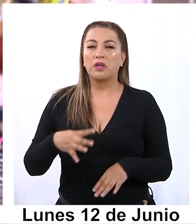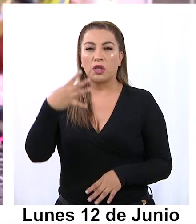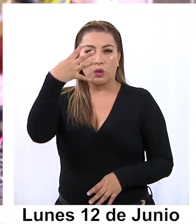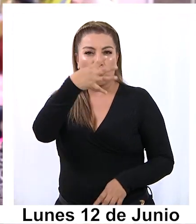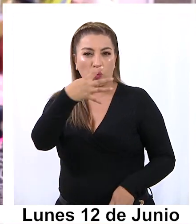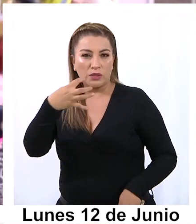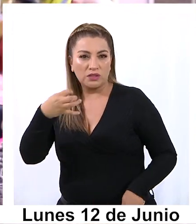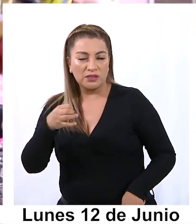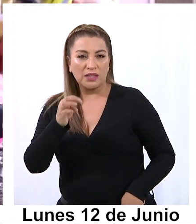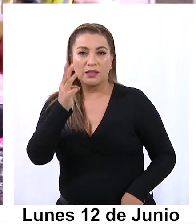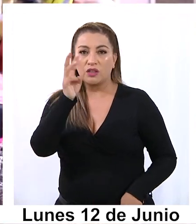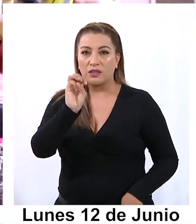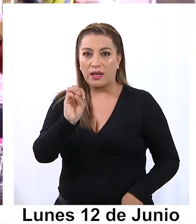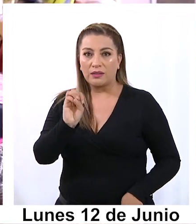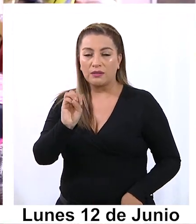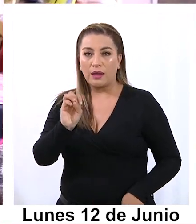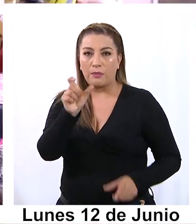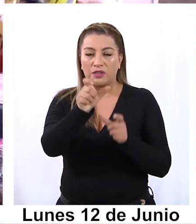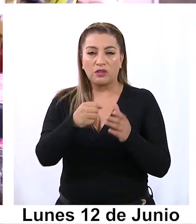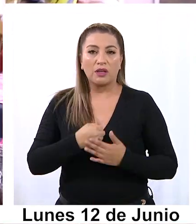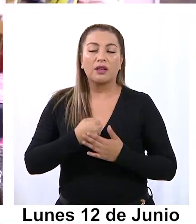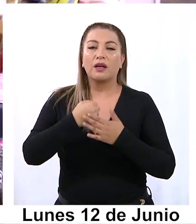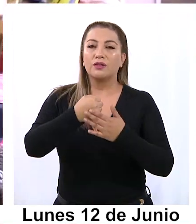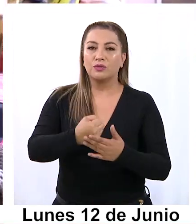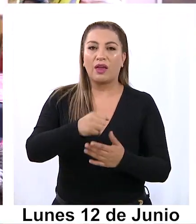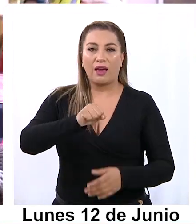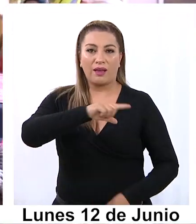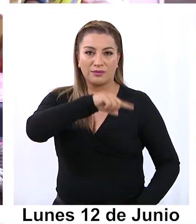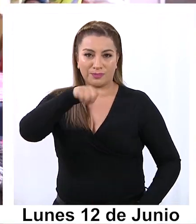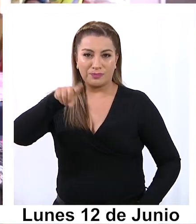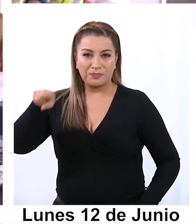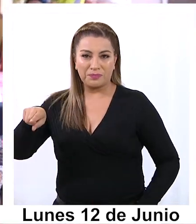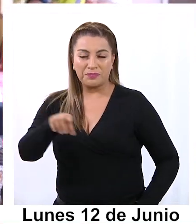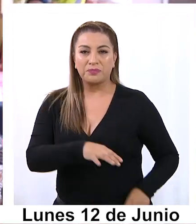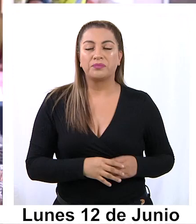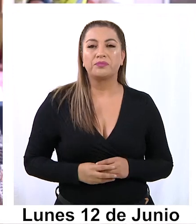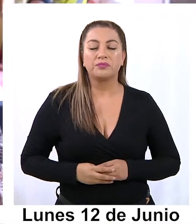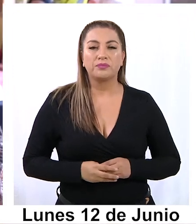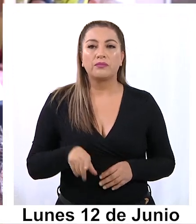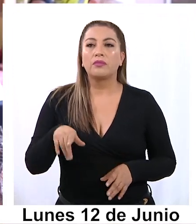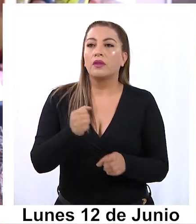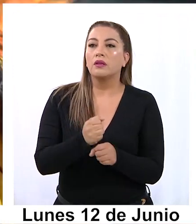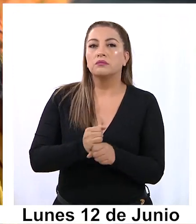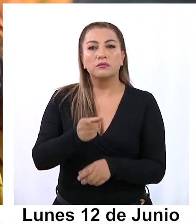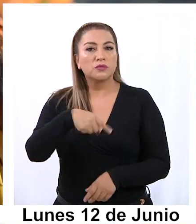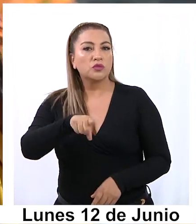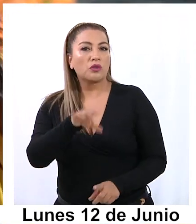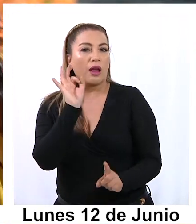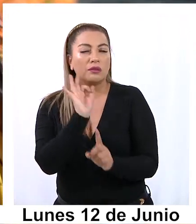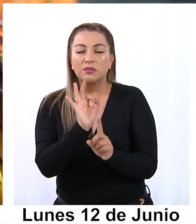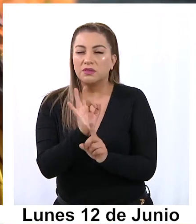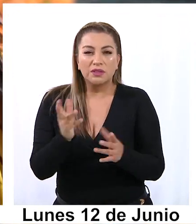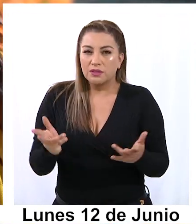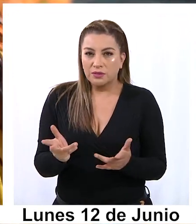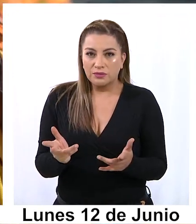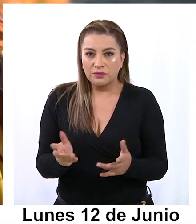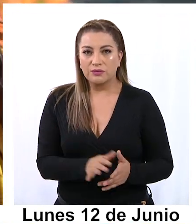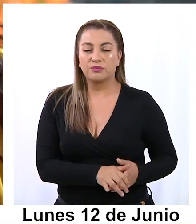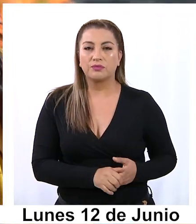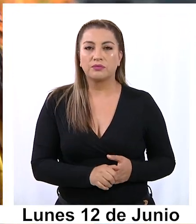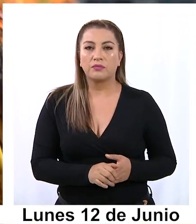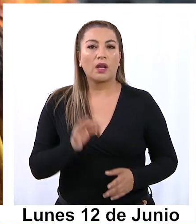430 beneficiadas en Atacama. El trabajo de nosotras en particular es